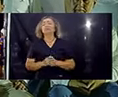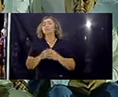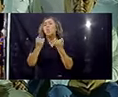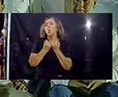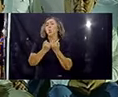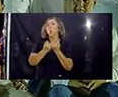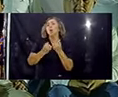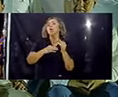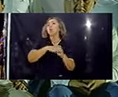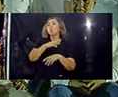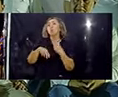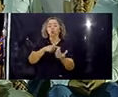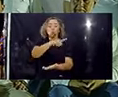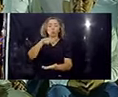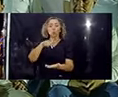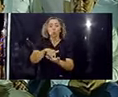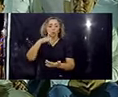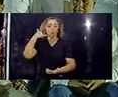Yucatán